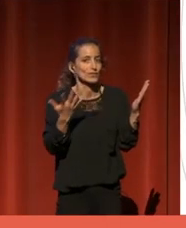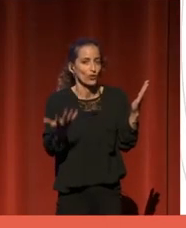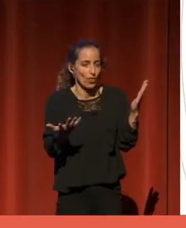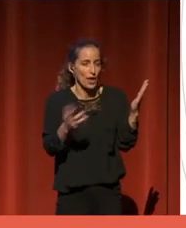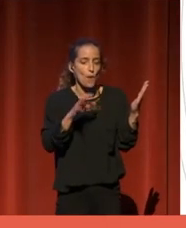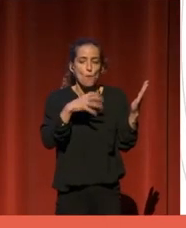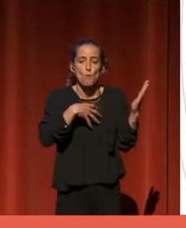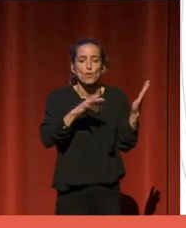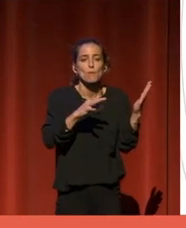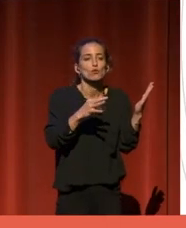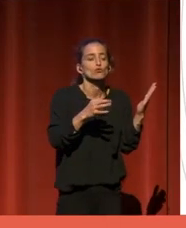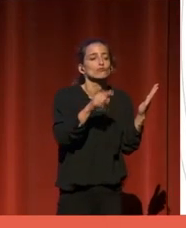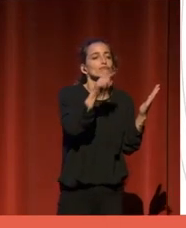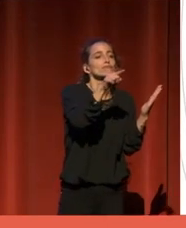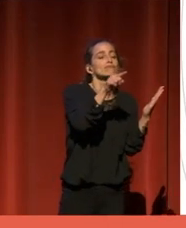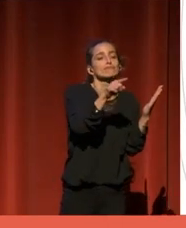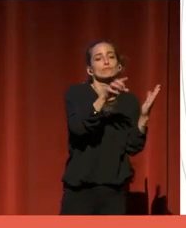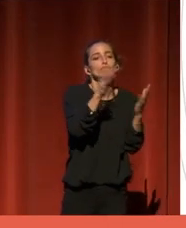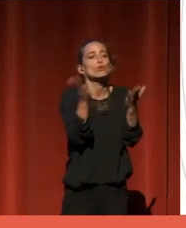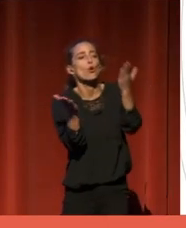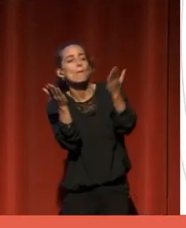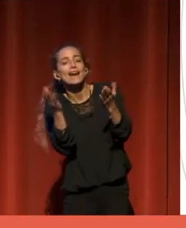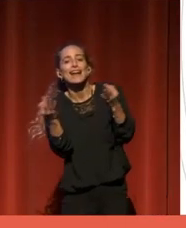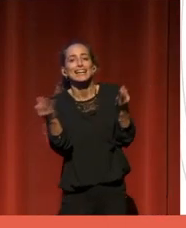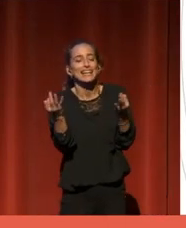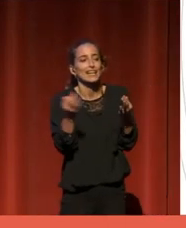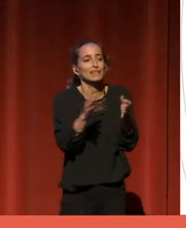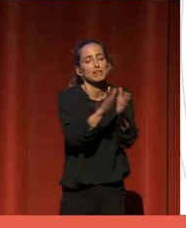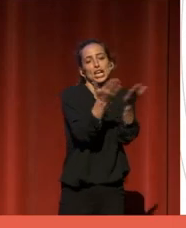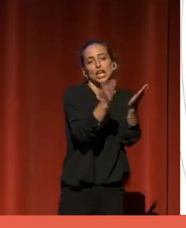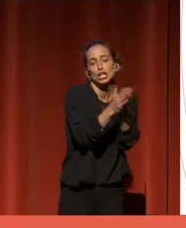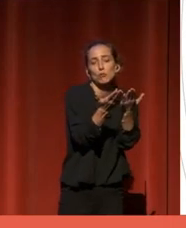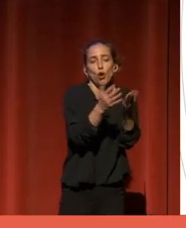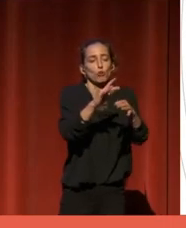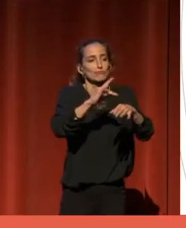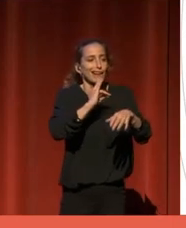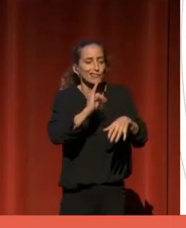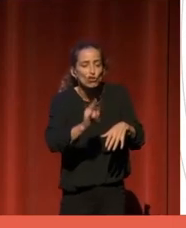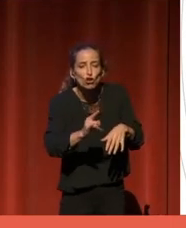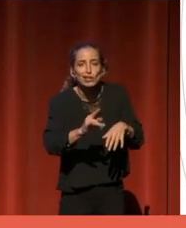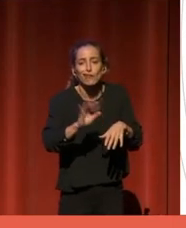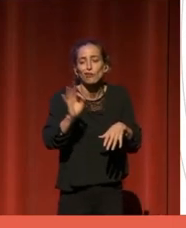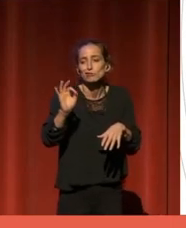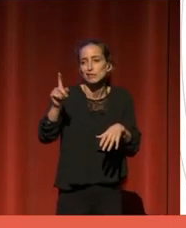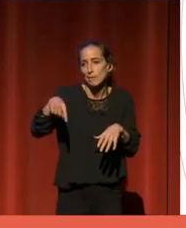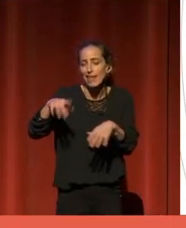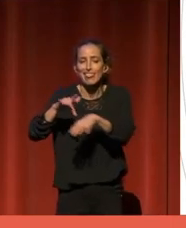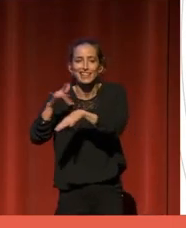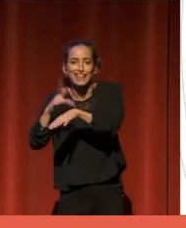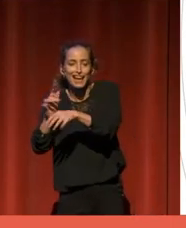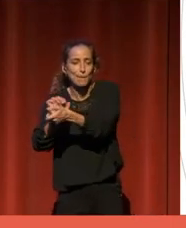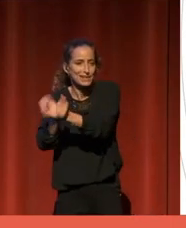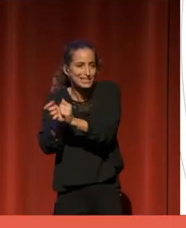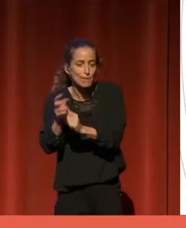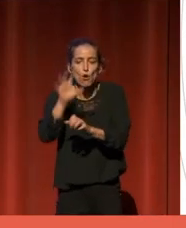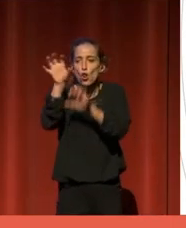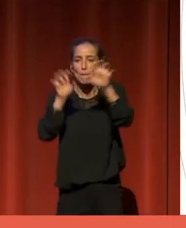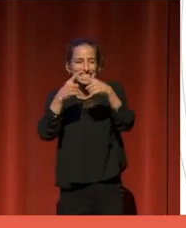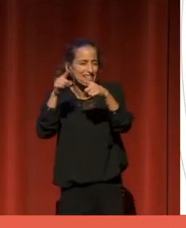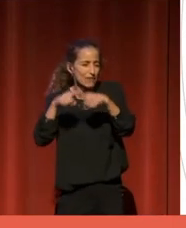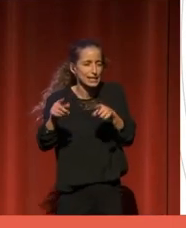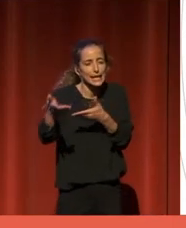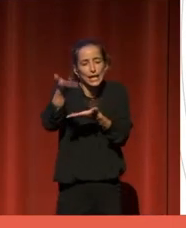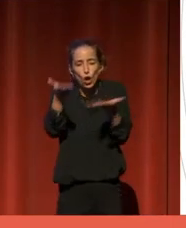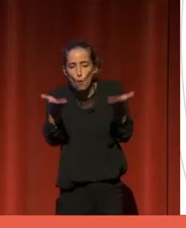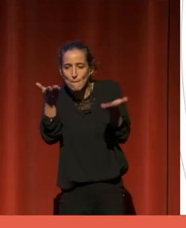comparar los libros electrónicos y en los préstamos digitales en los distintos países eh somos con conscientes